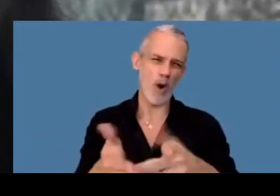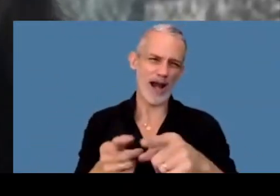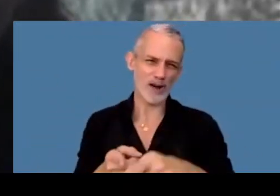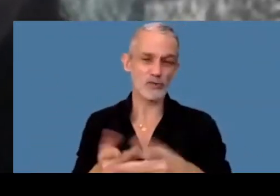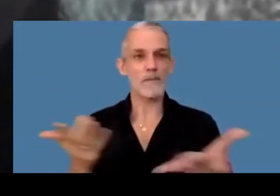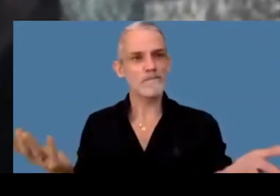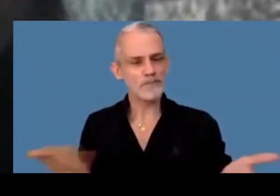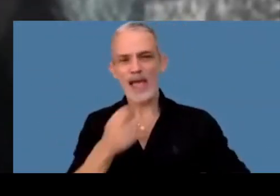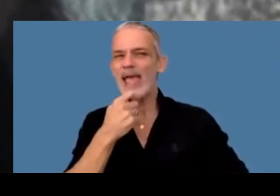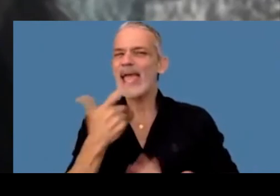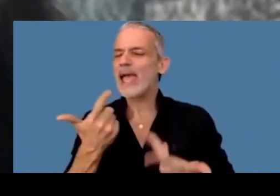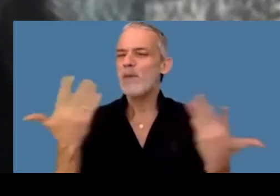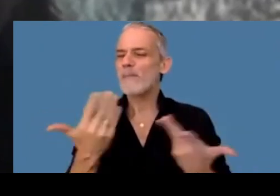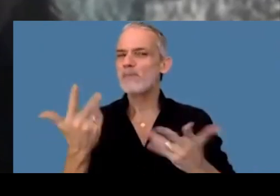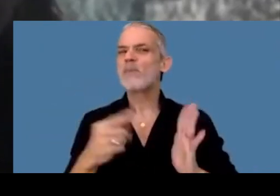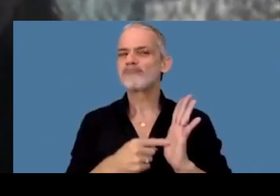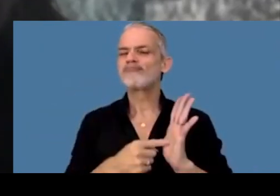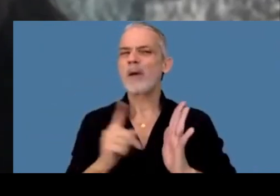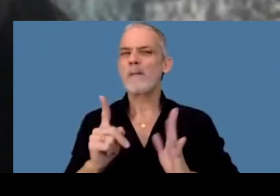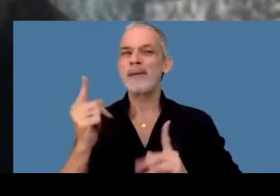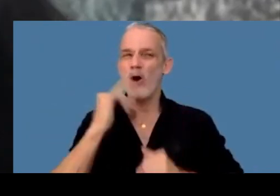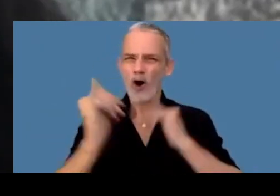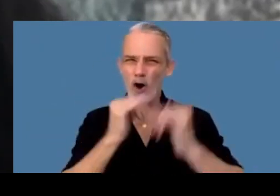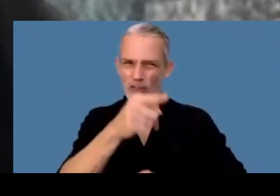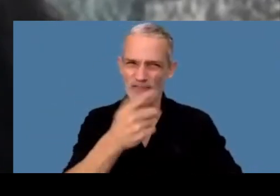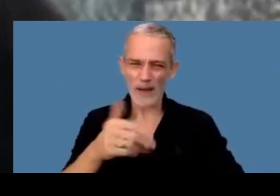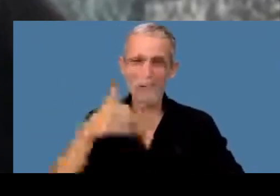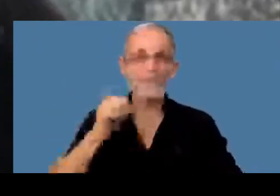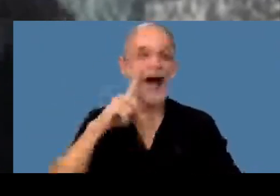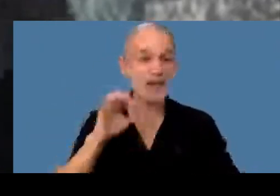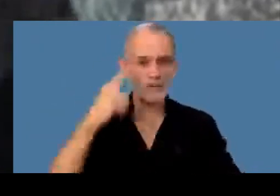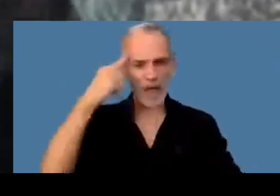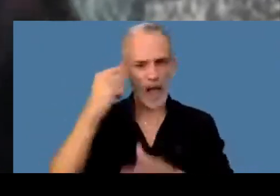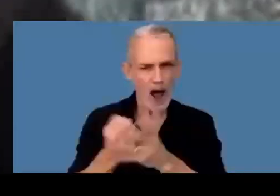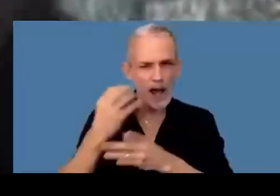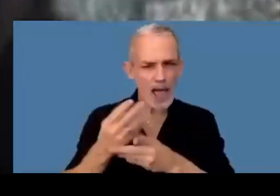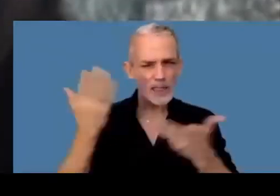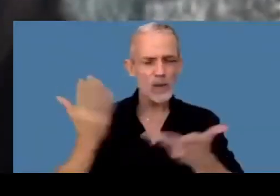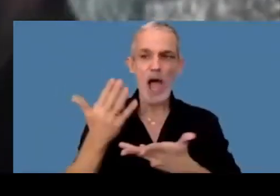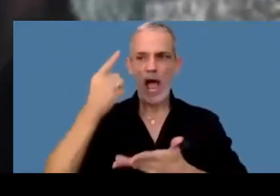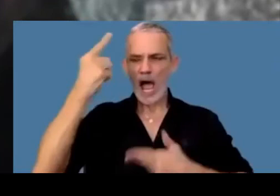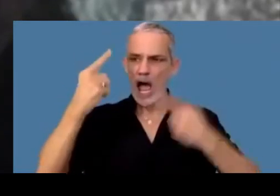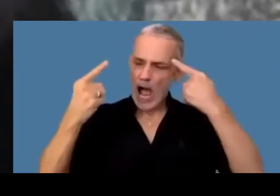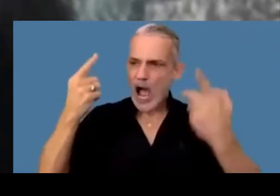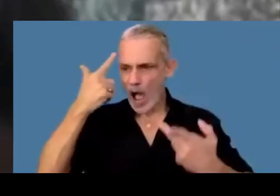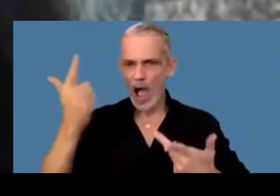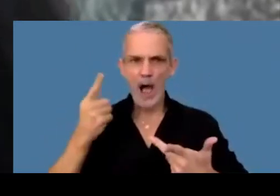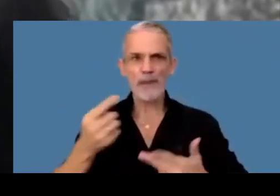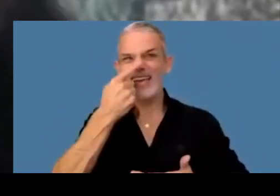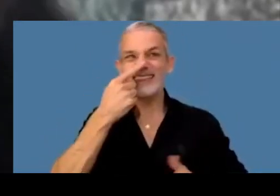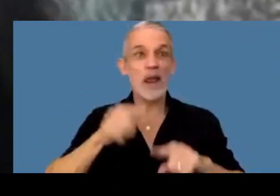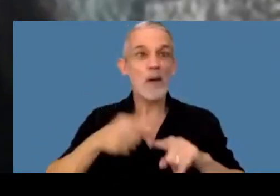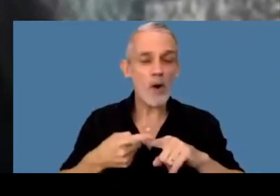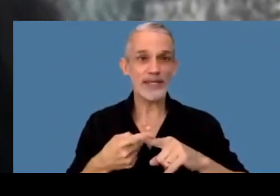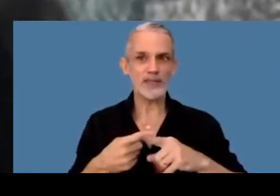hablabas, cae justo, y también un poco la creatividad al servicio del interés político de defendernos